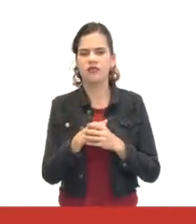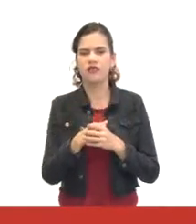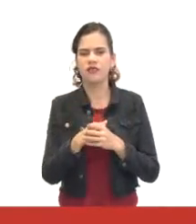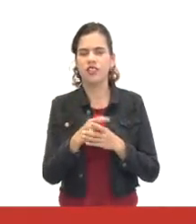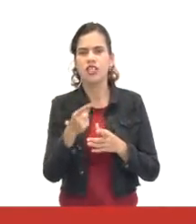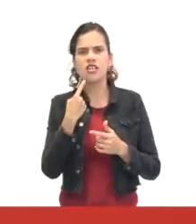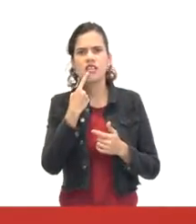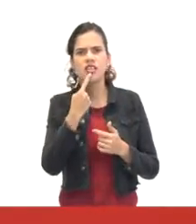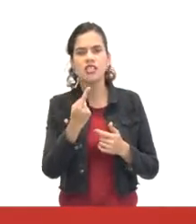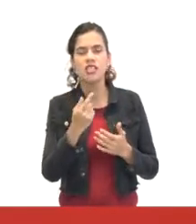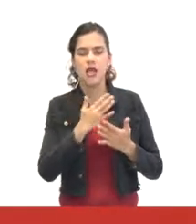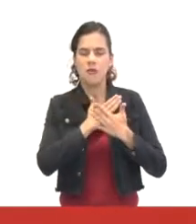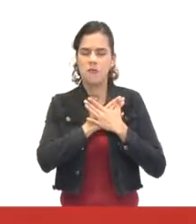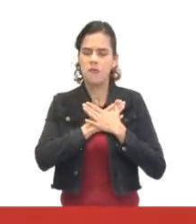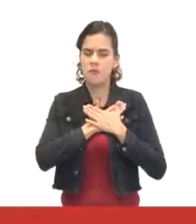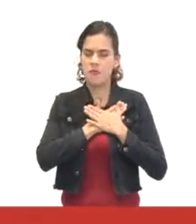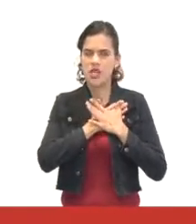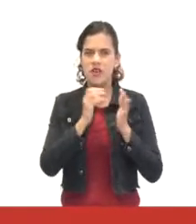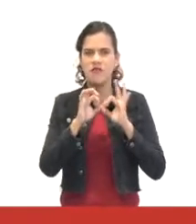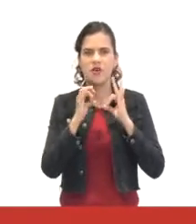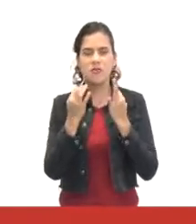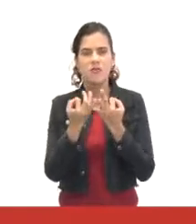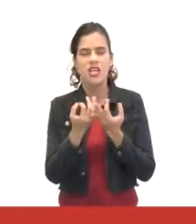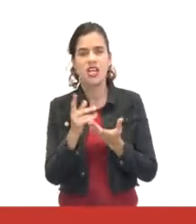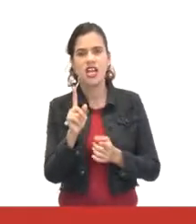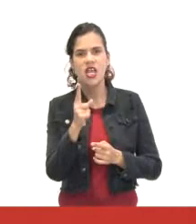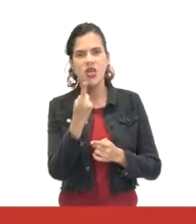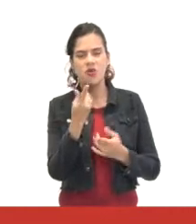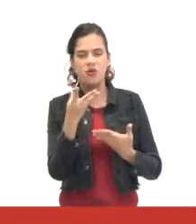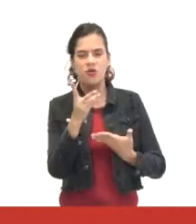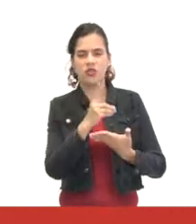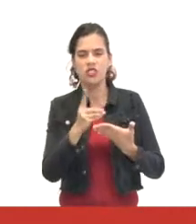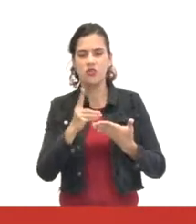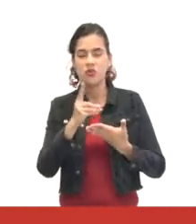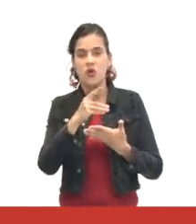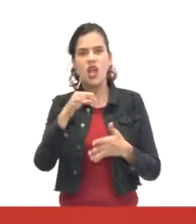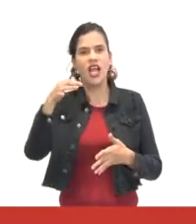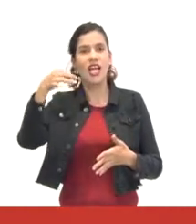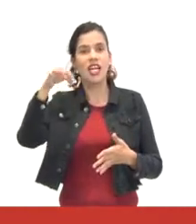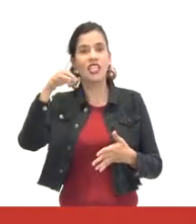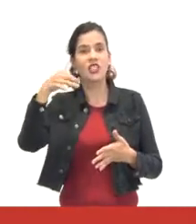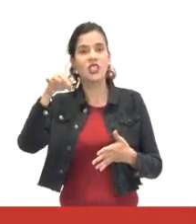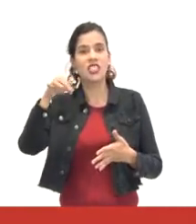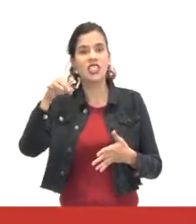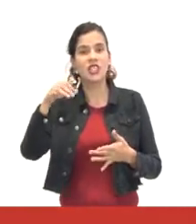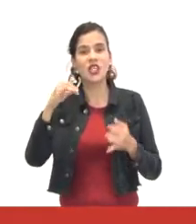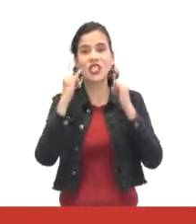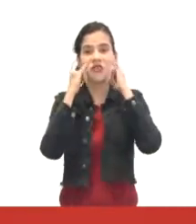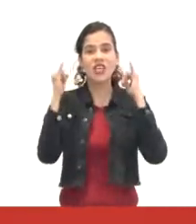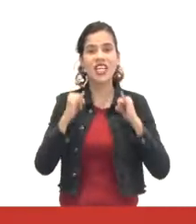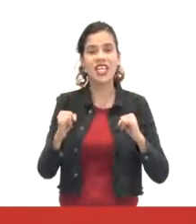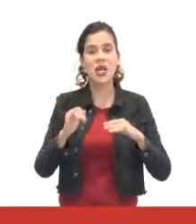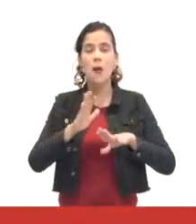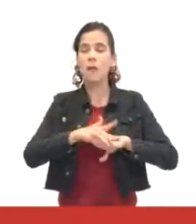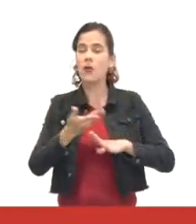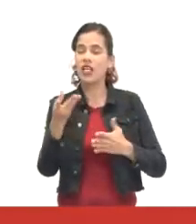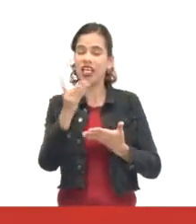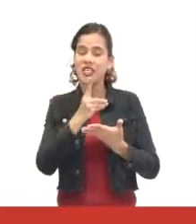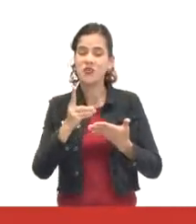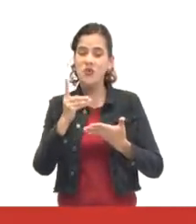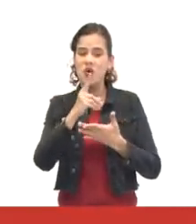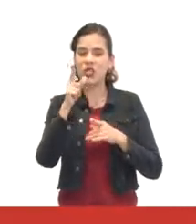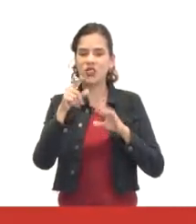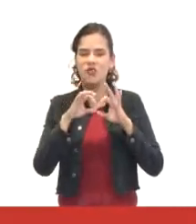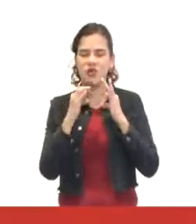aquí dice, mi familia en un dibujo. El ratoncito está feliz porque dibujó a su